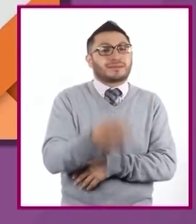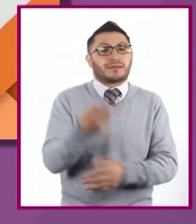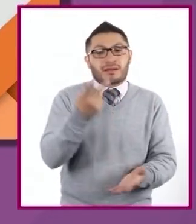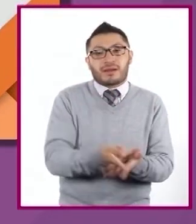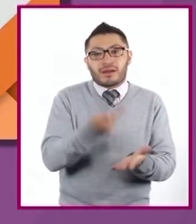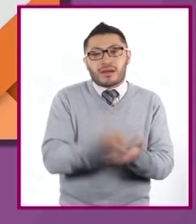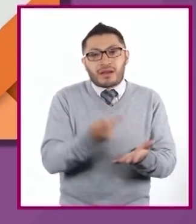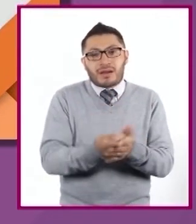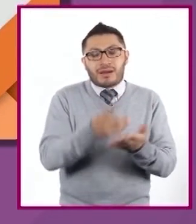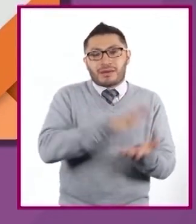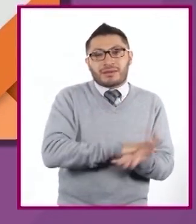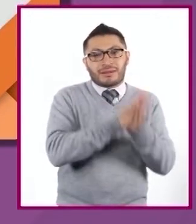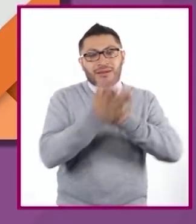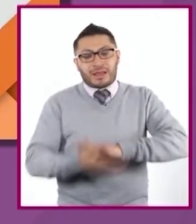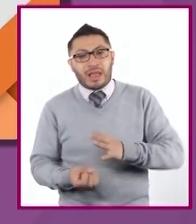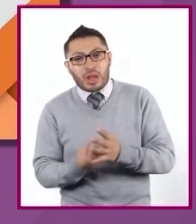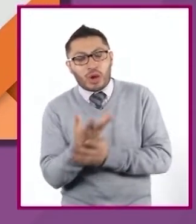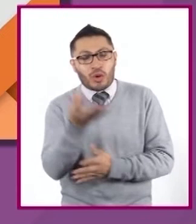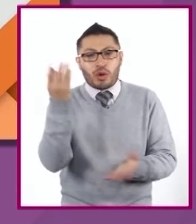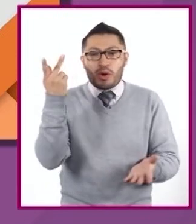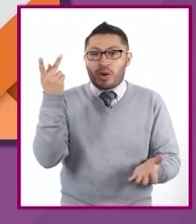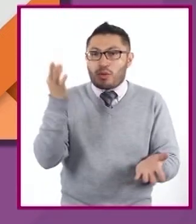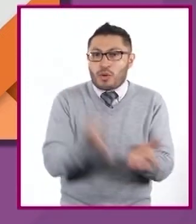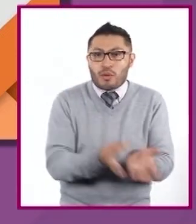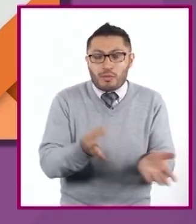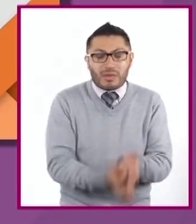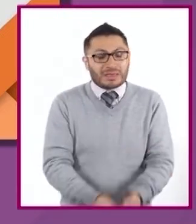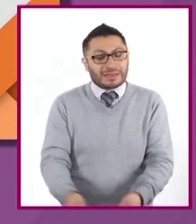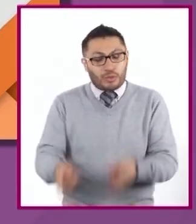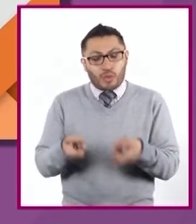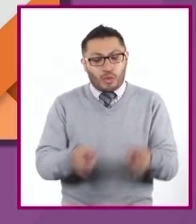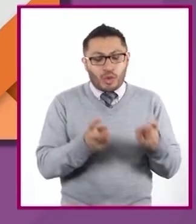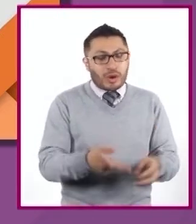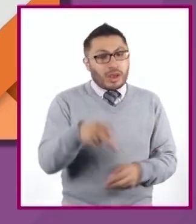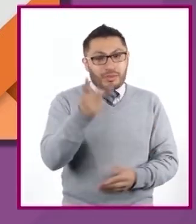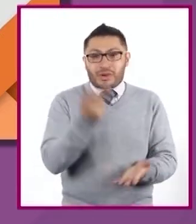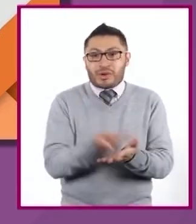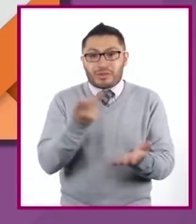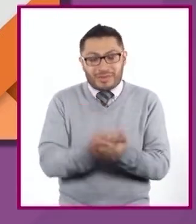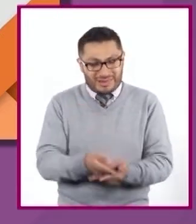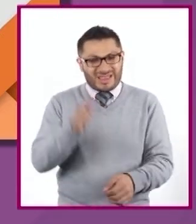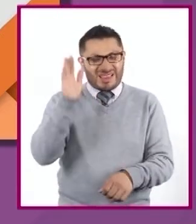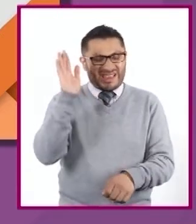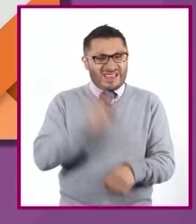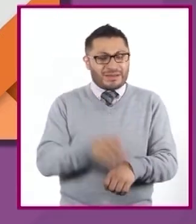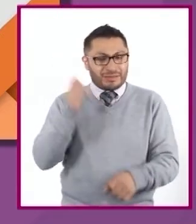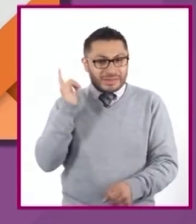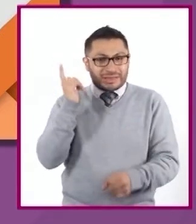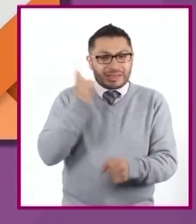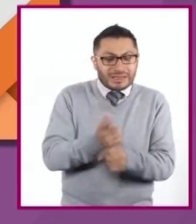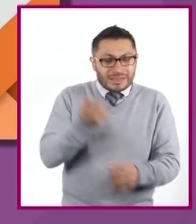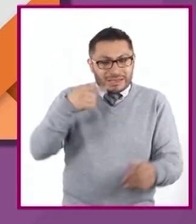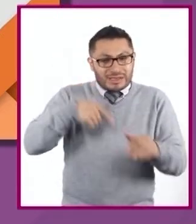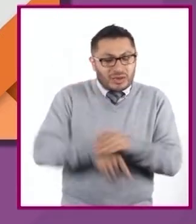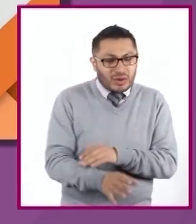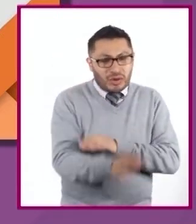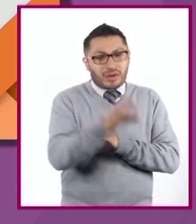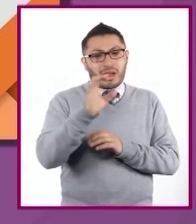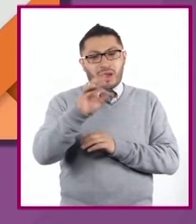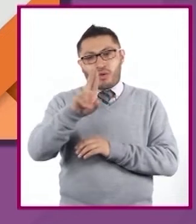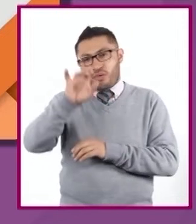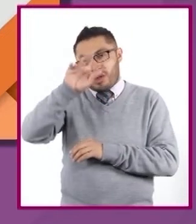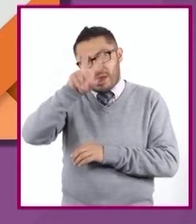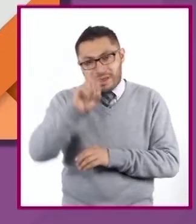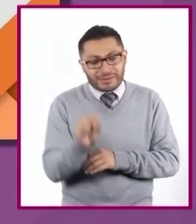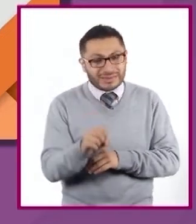se convirtió en el nuevo metal a explotar. Sin embargo, la plata se halla principalmente en vetas subterráneas. Esto